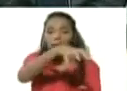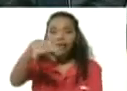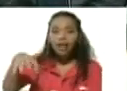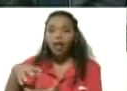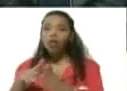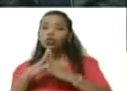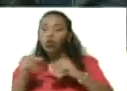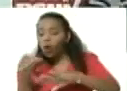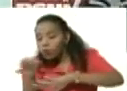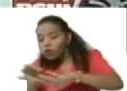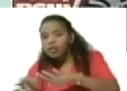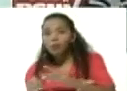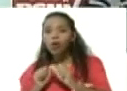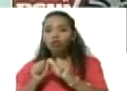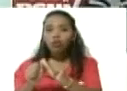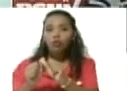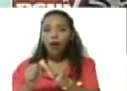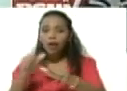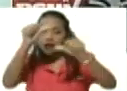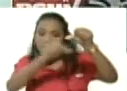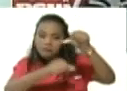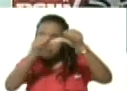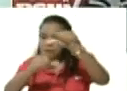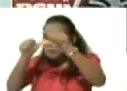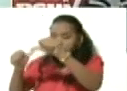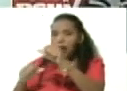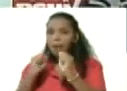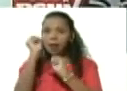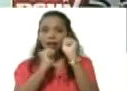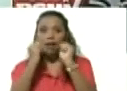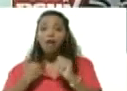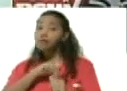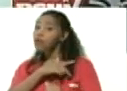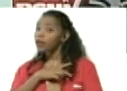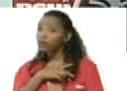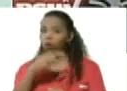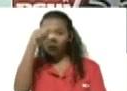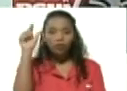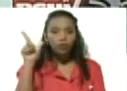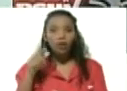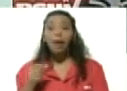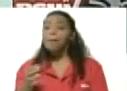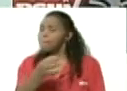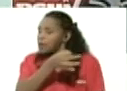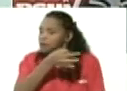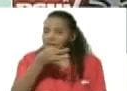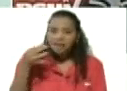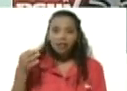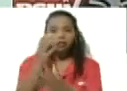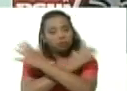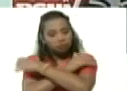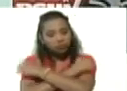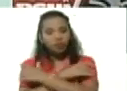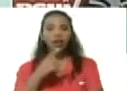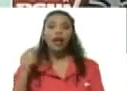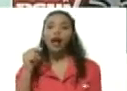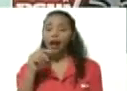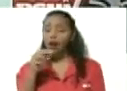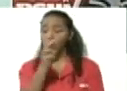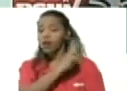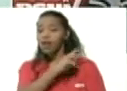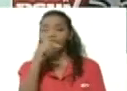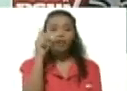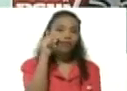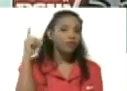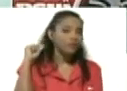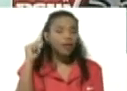los municipios para seguir revisando la maquinaria de nuestro partido. Un gran éxito. Felicitaciones a los jefes y jefas de